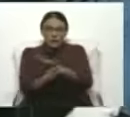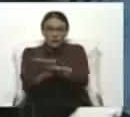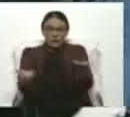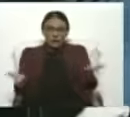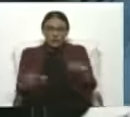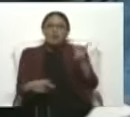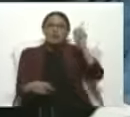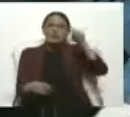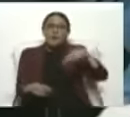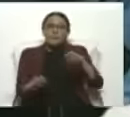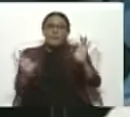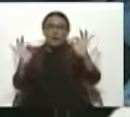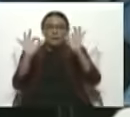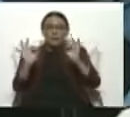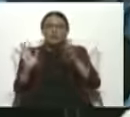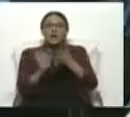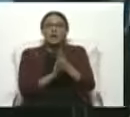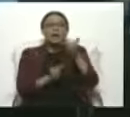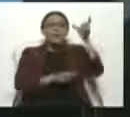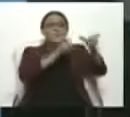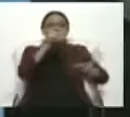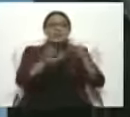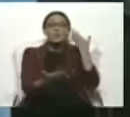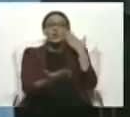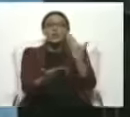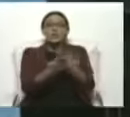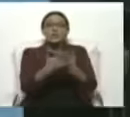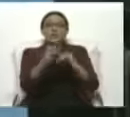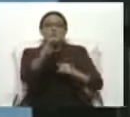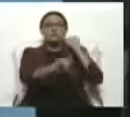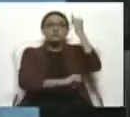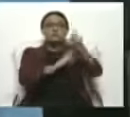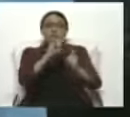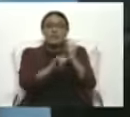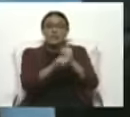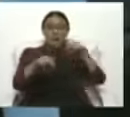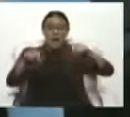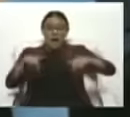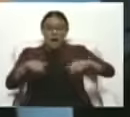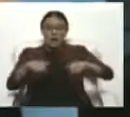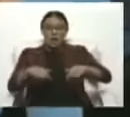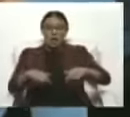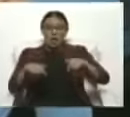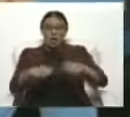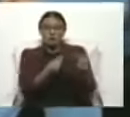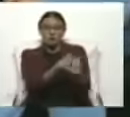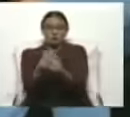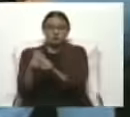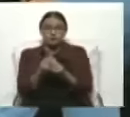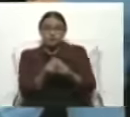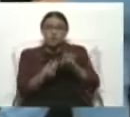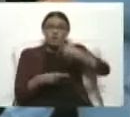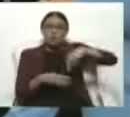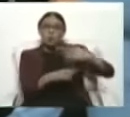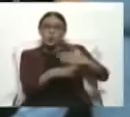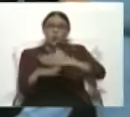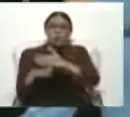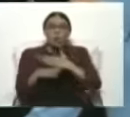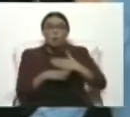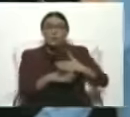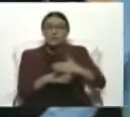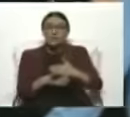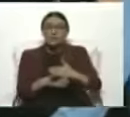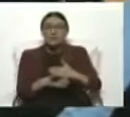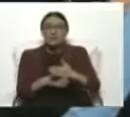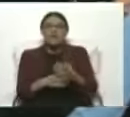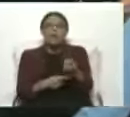los veedores internacionales que se encuentran hoy aquí con nosotros, compartiendo todo este proceso desde el